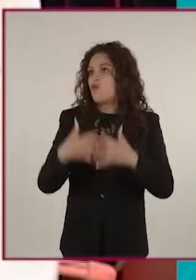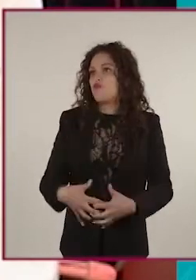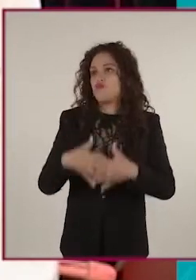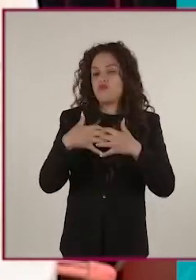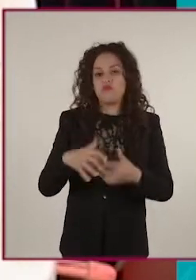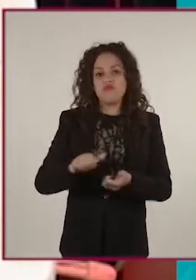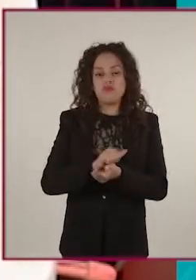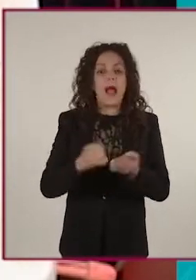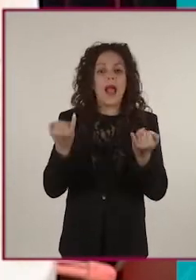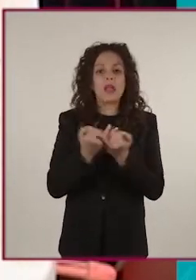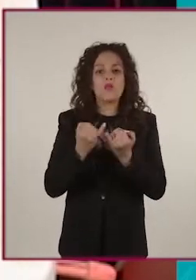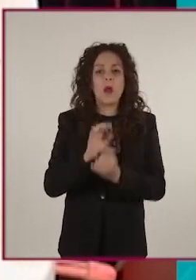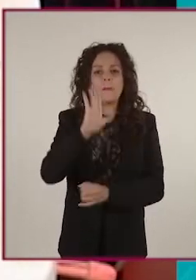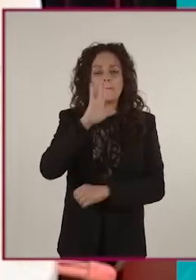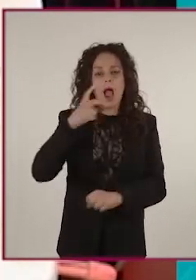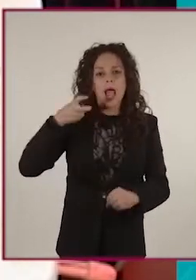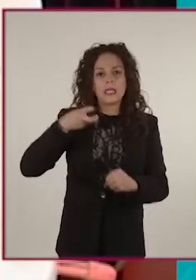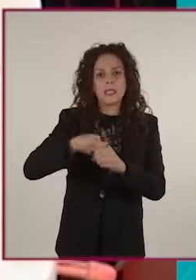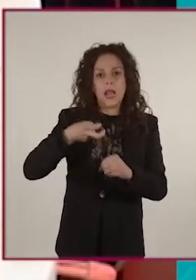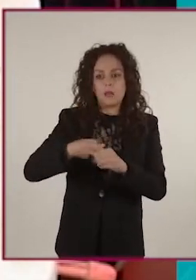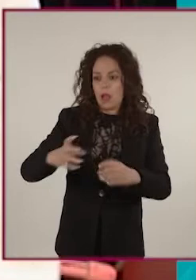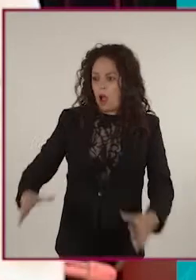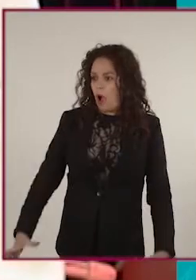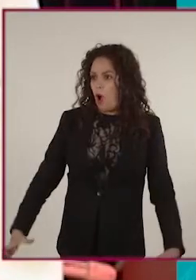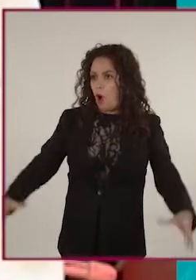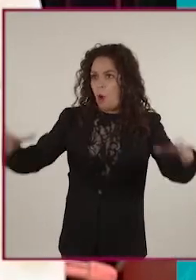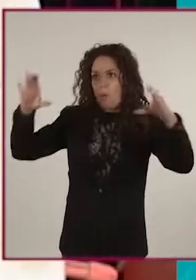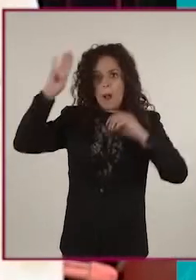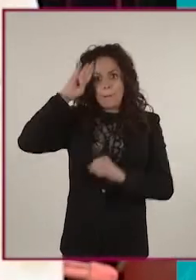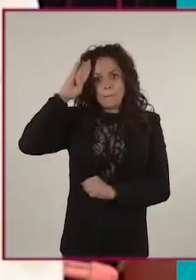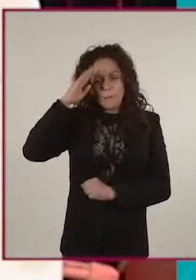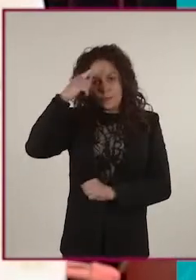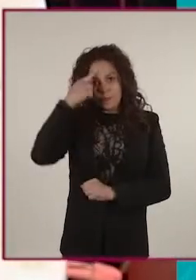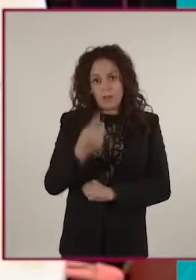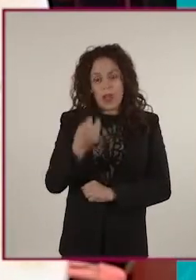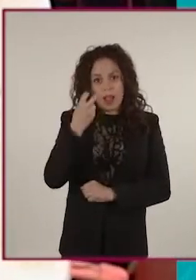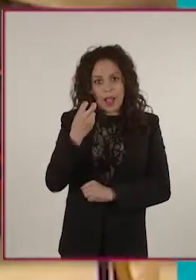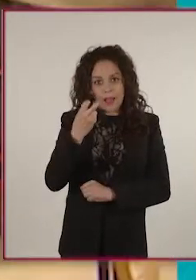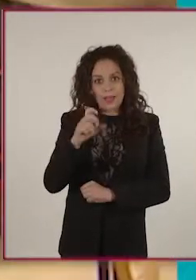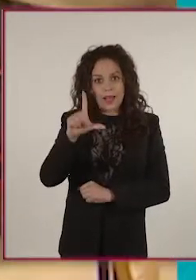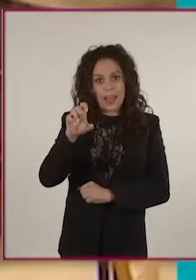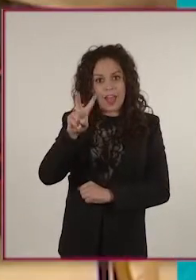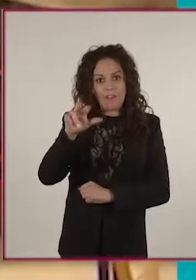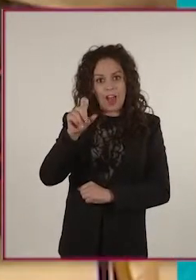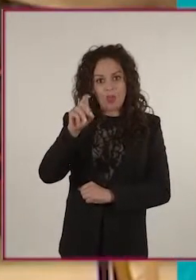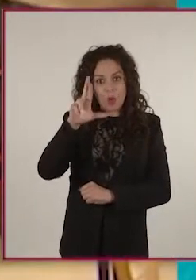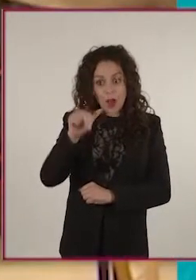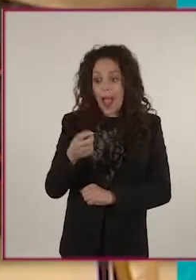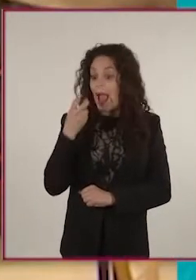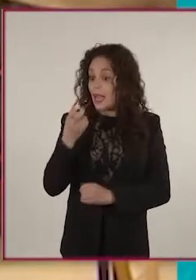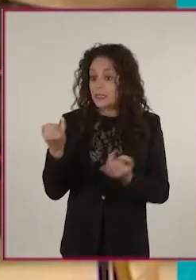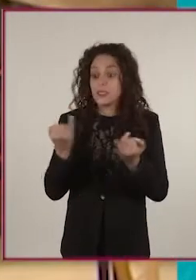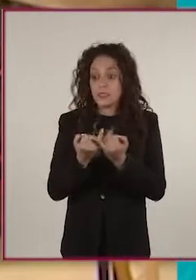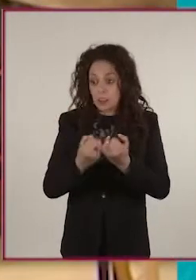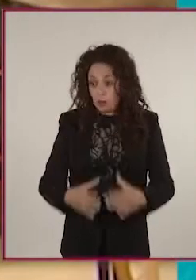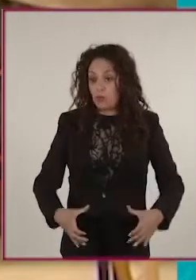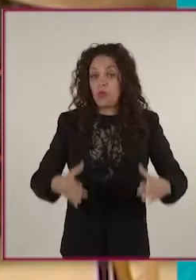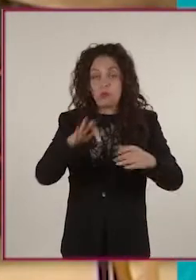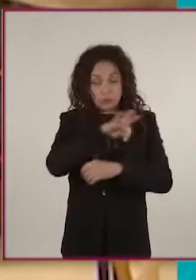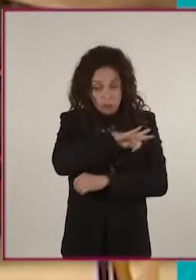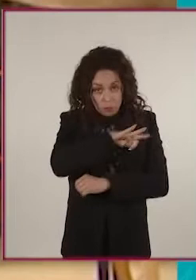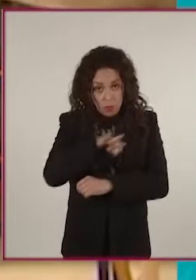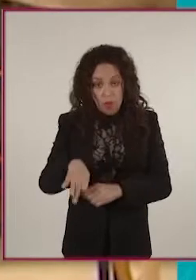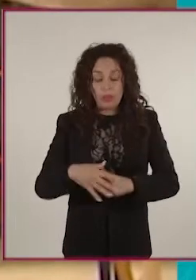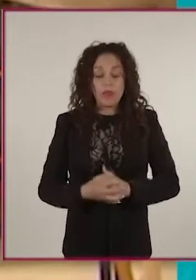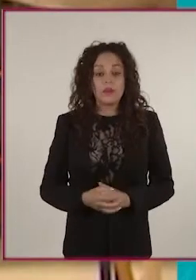la cerveza, por ejemplo, en esos grandes tanques donde se cultivan las levaduras para hacer la cerveza. ¿De esa magnitud? De ese tamaño se puede